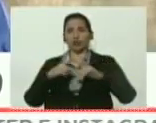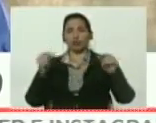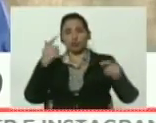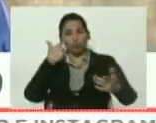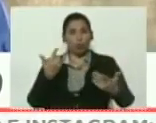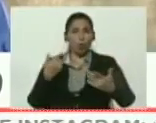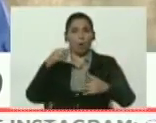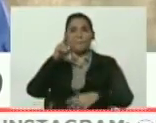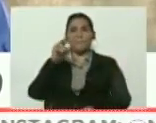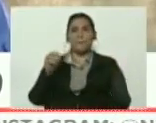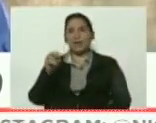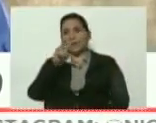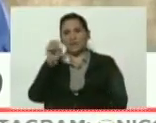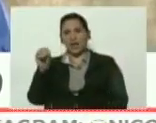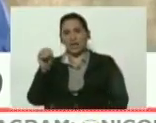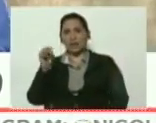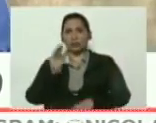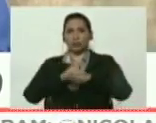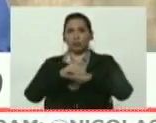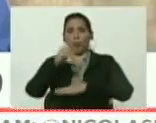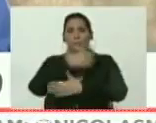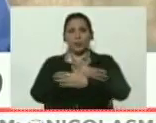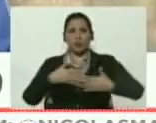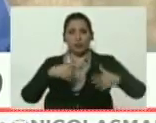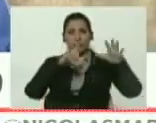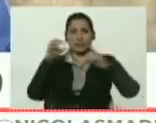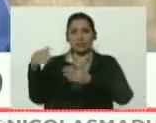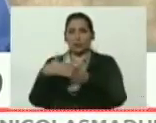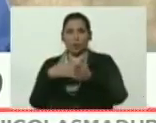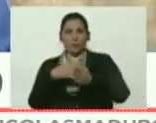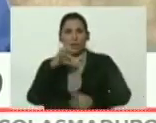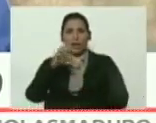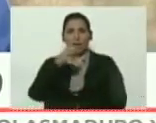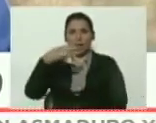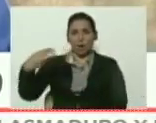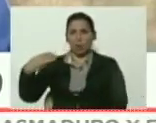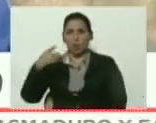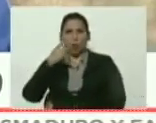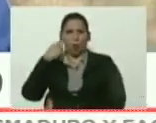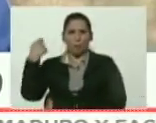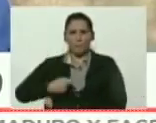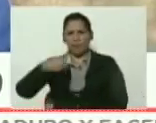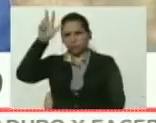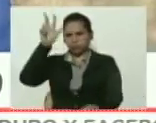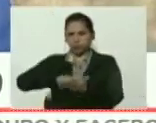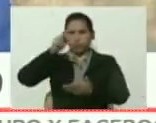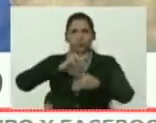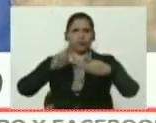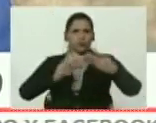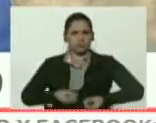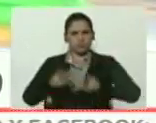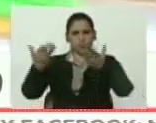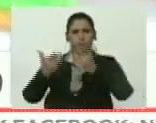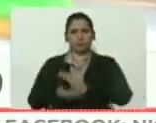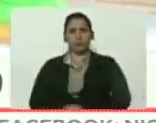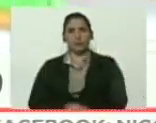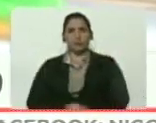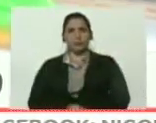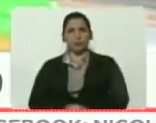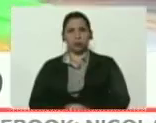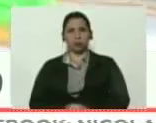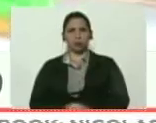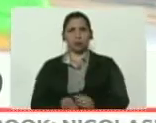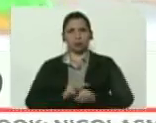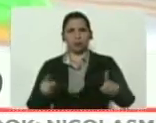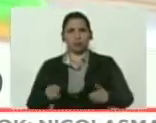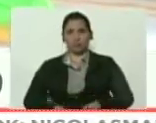están solicitando 1.600.000 euros, muchachos del béisbol, aprobados los recursos, para